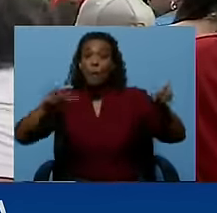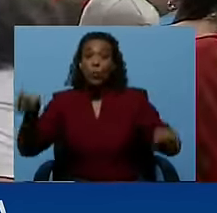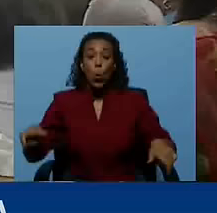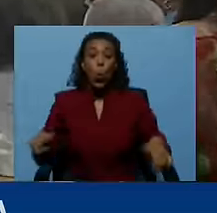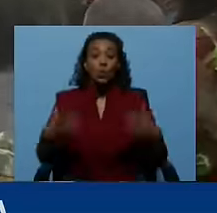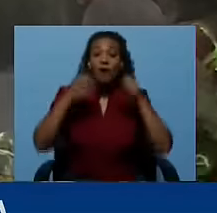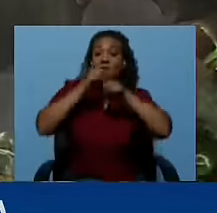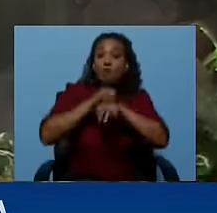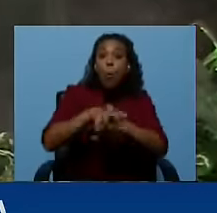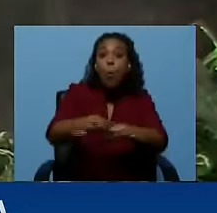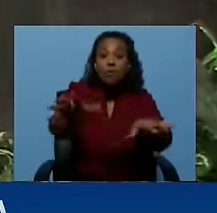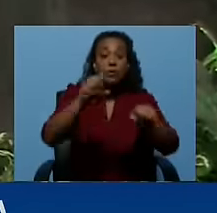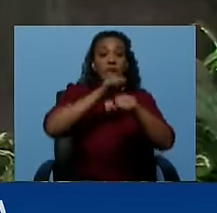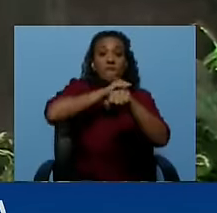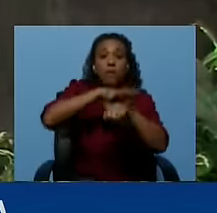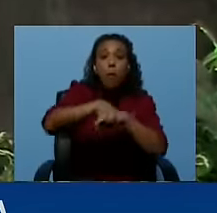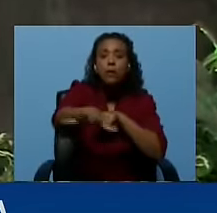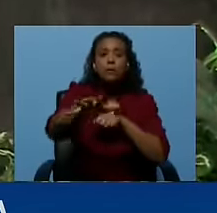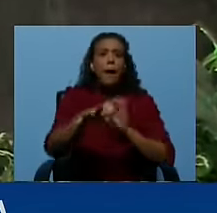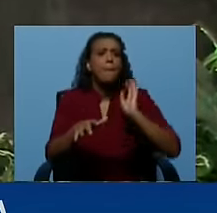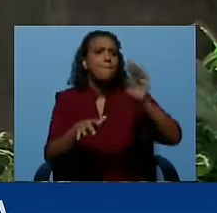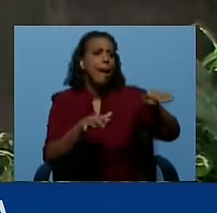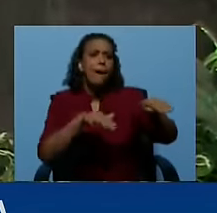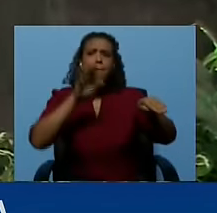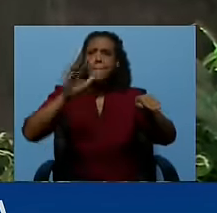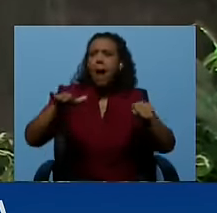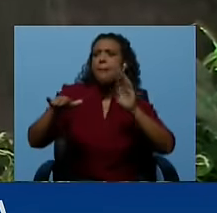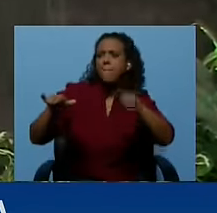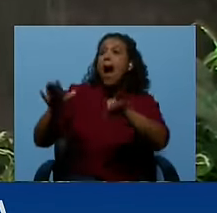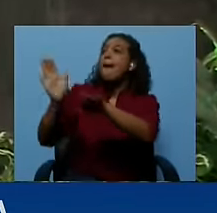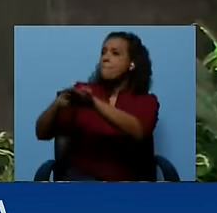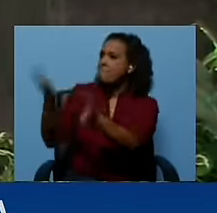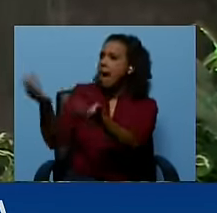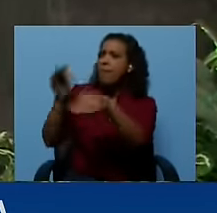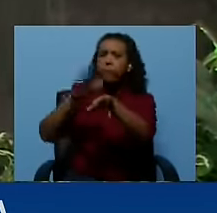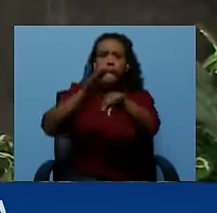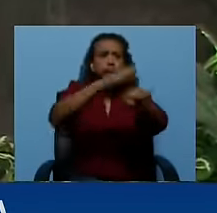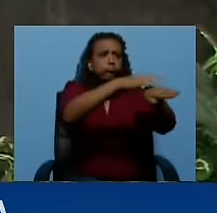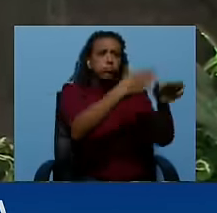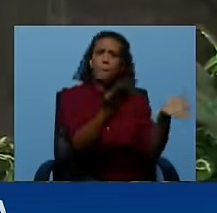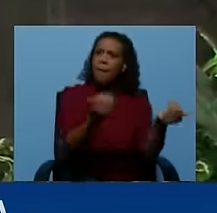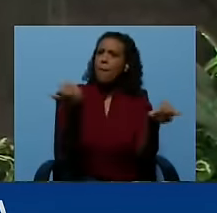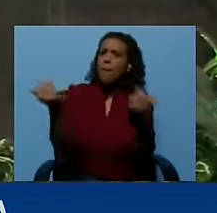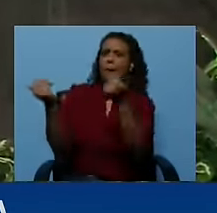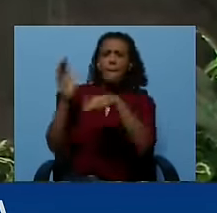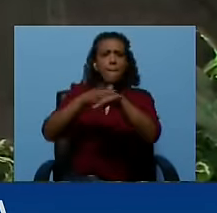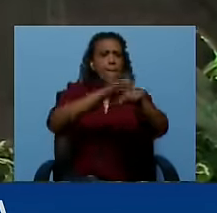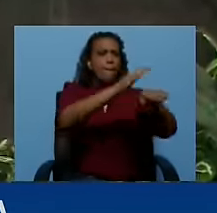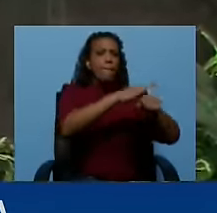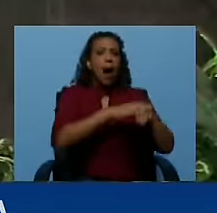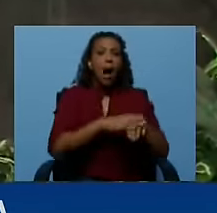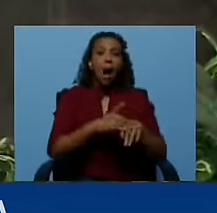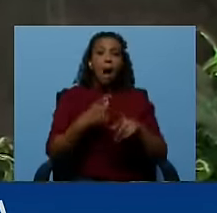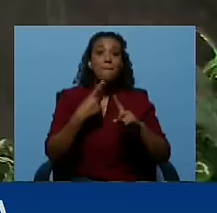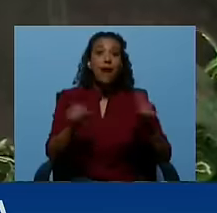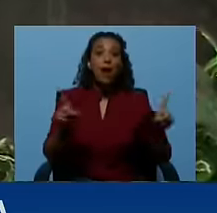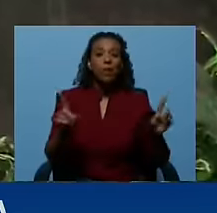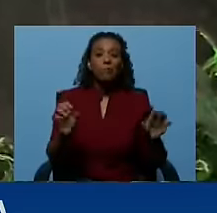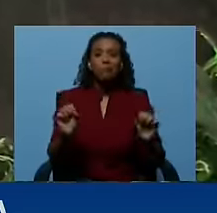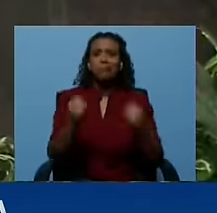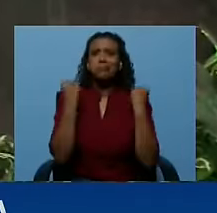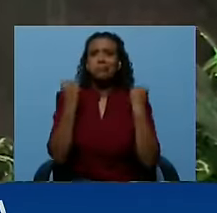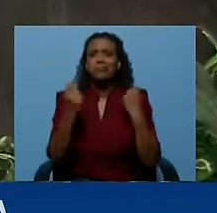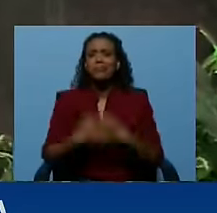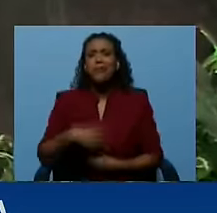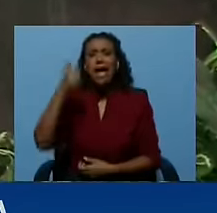Y convocaron por aquí y convocaron por allá y fracasaron. Fue el